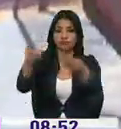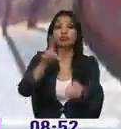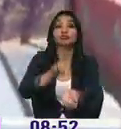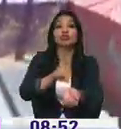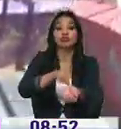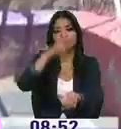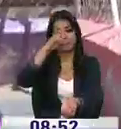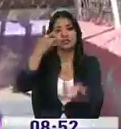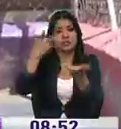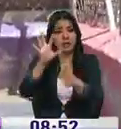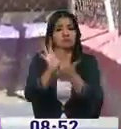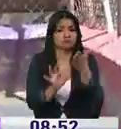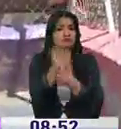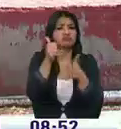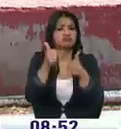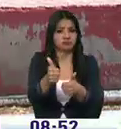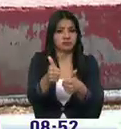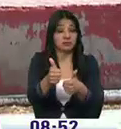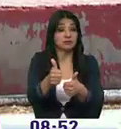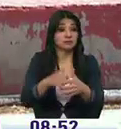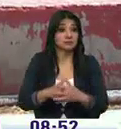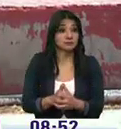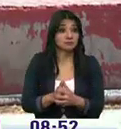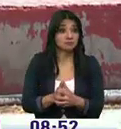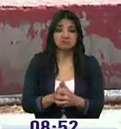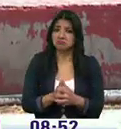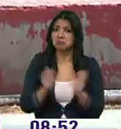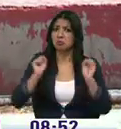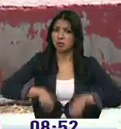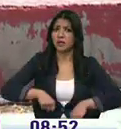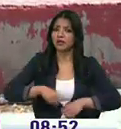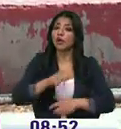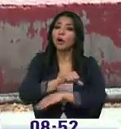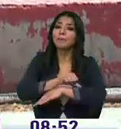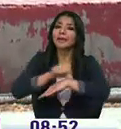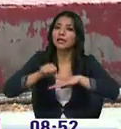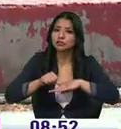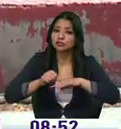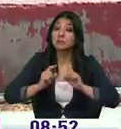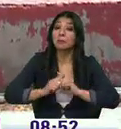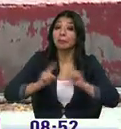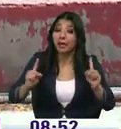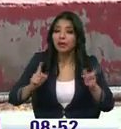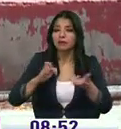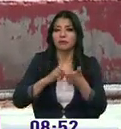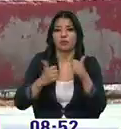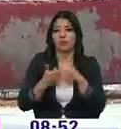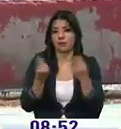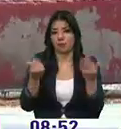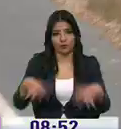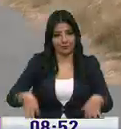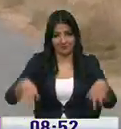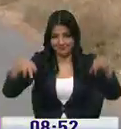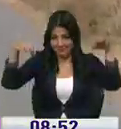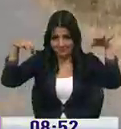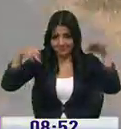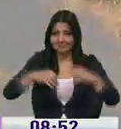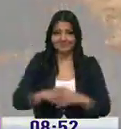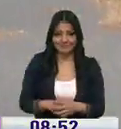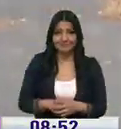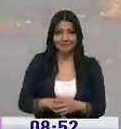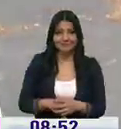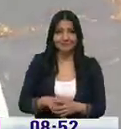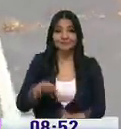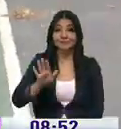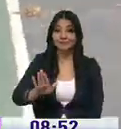le han dado el visto bueno. Aseguran que su caso es apto para la operación. El problema ahora es el dinero. Joao y su